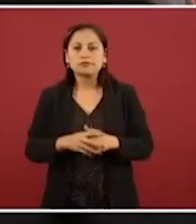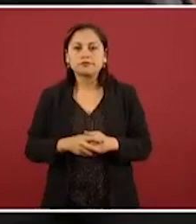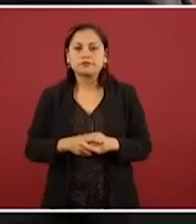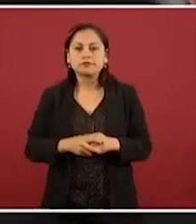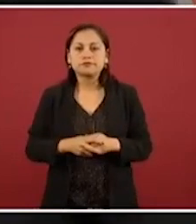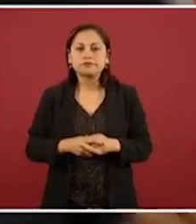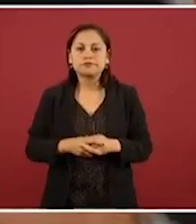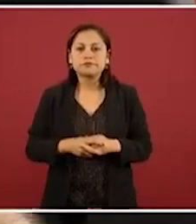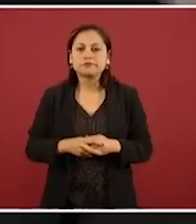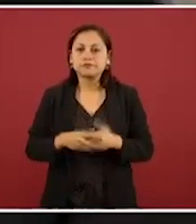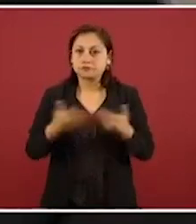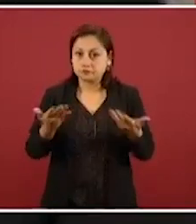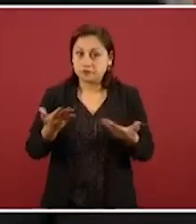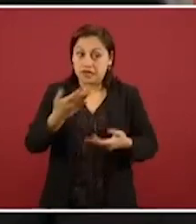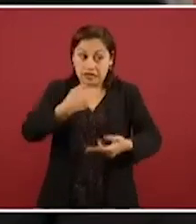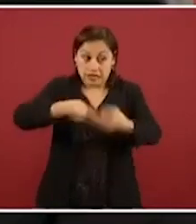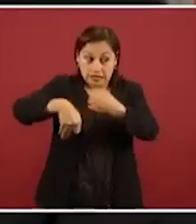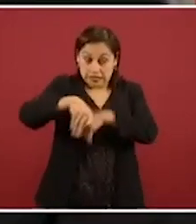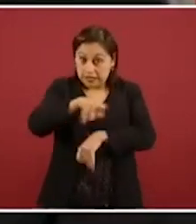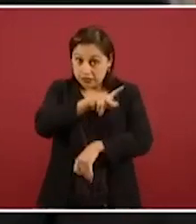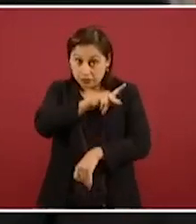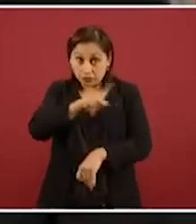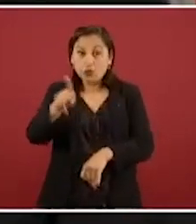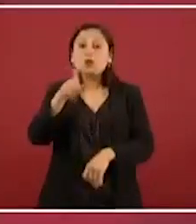Entonces, que ayudemos todos,